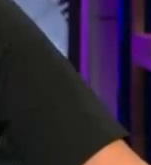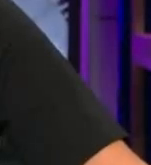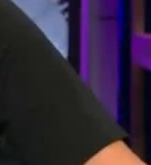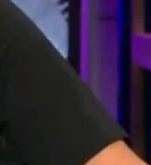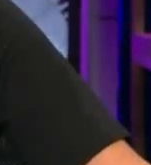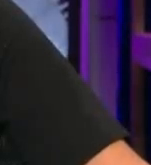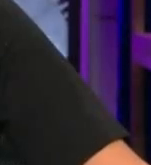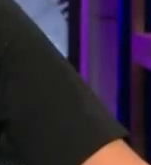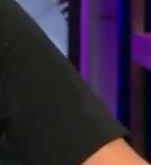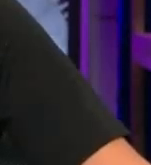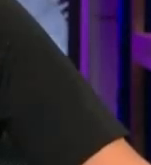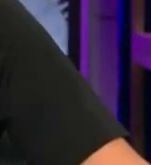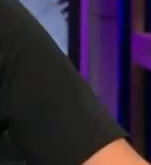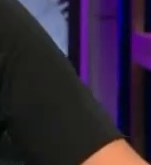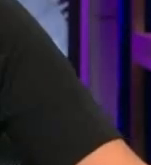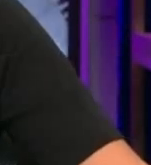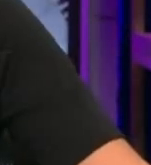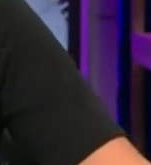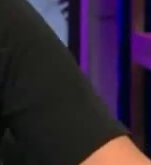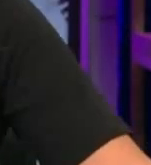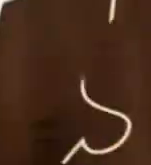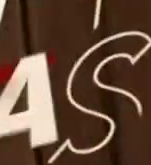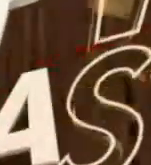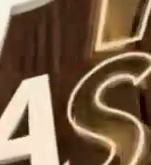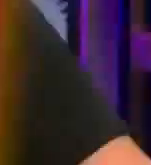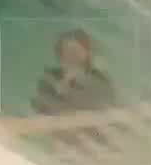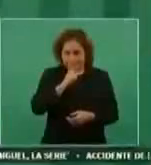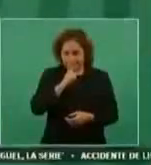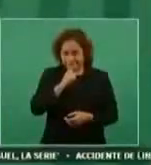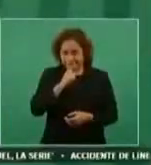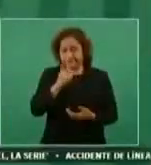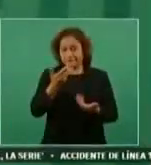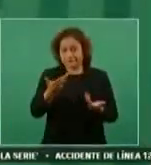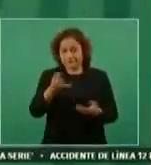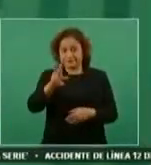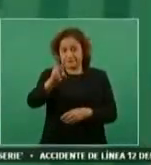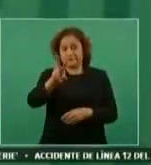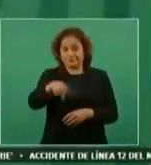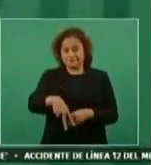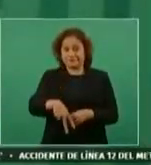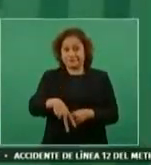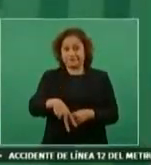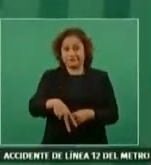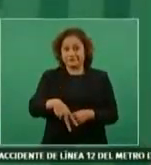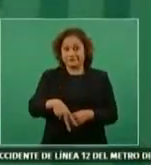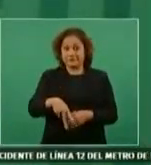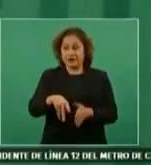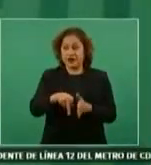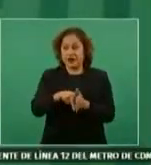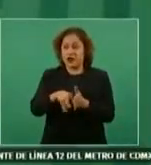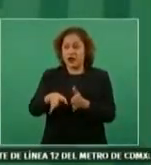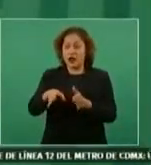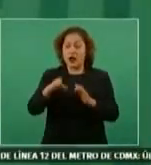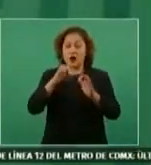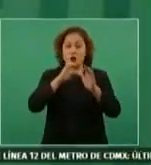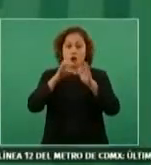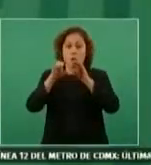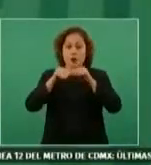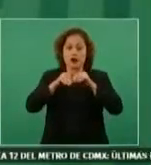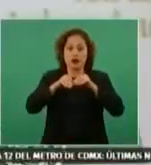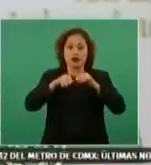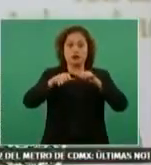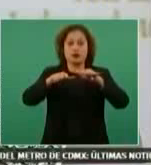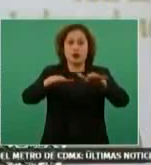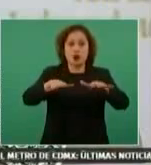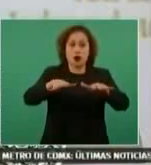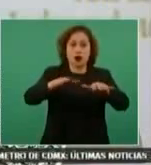sus intentos de ataque en la mañanera. Vamos a escucharlo. A ver. Es más la lanzada de los medios. Pero la gente no sale